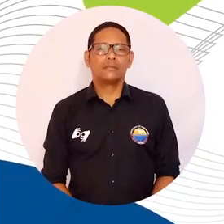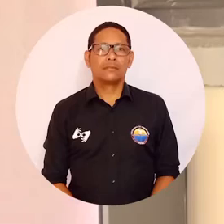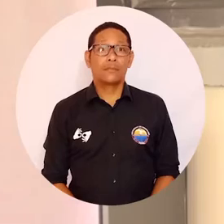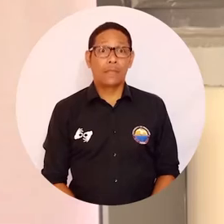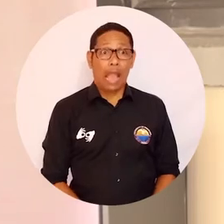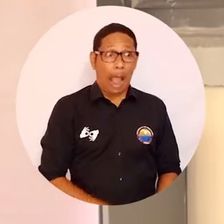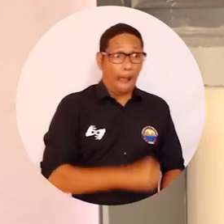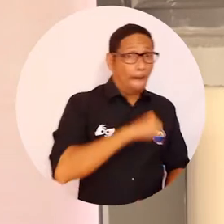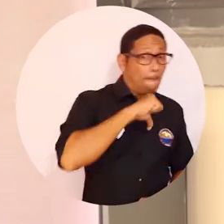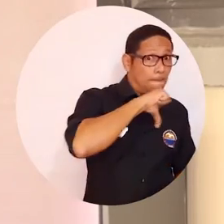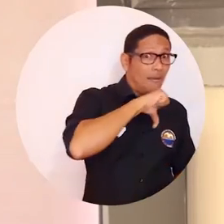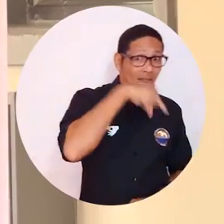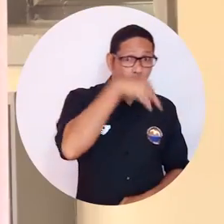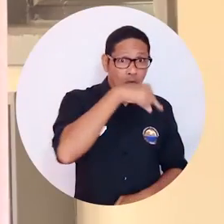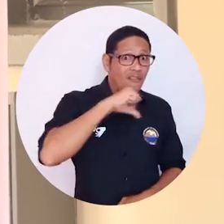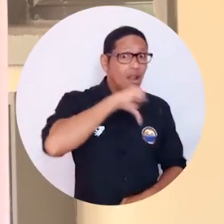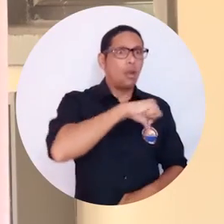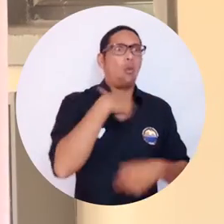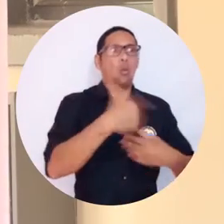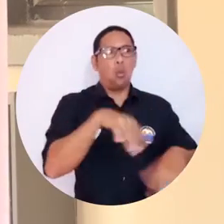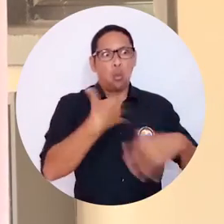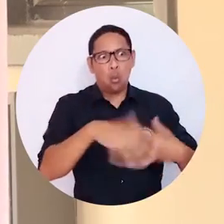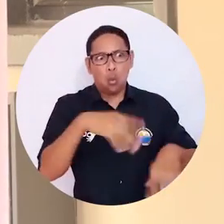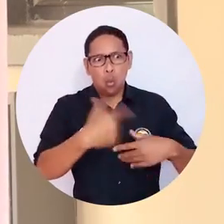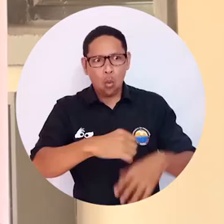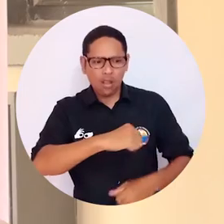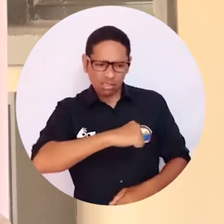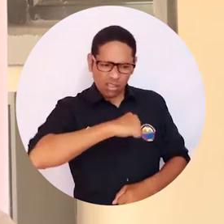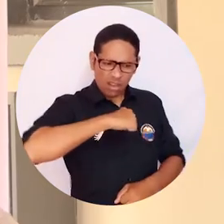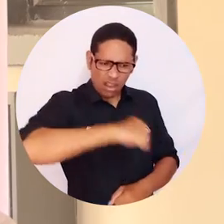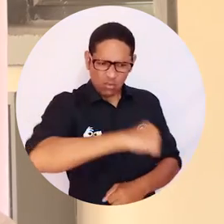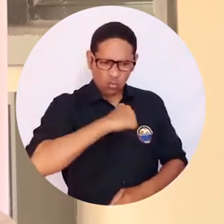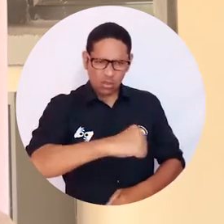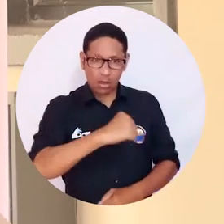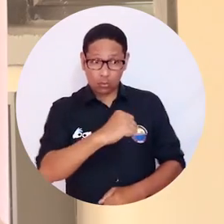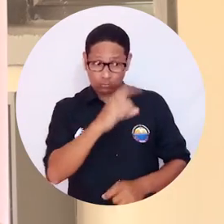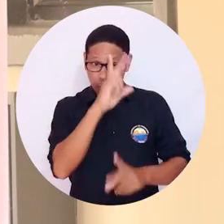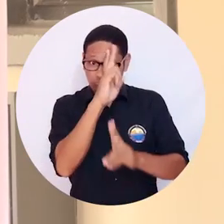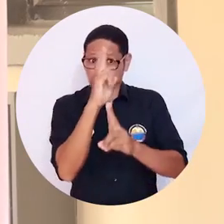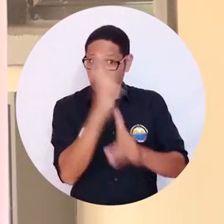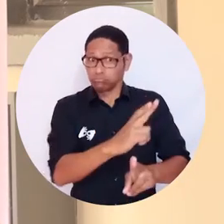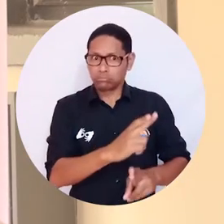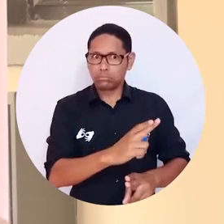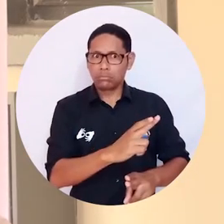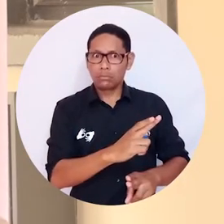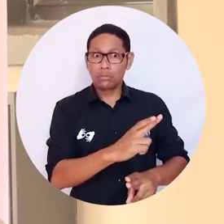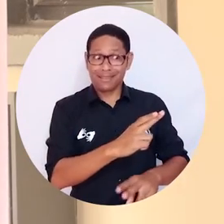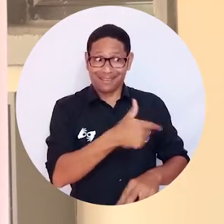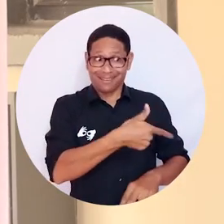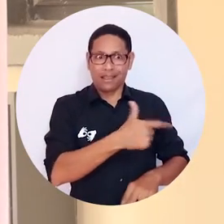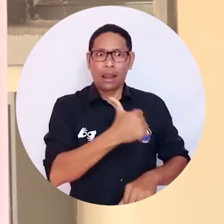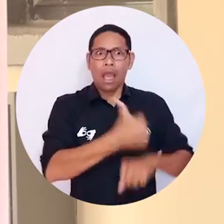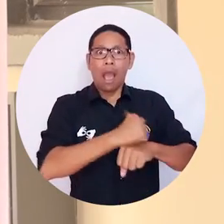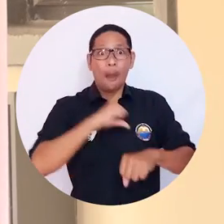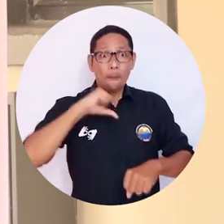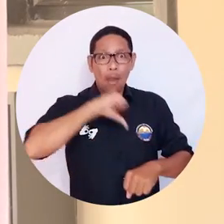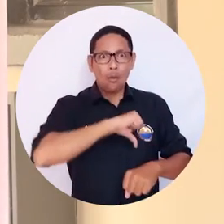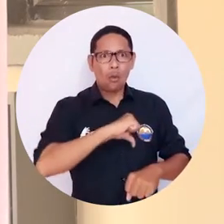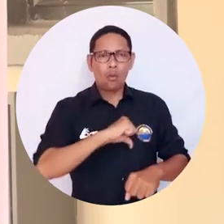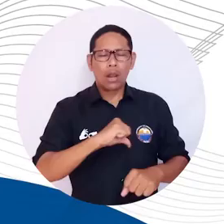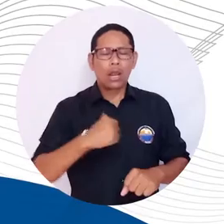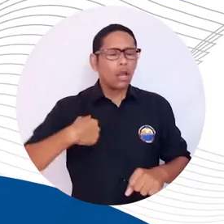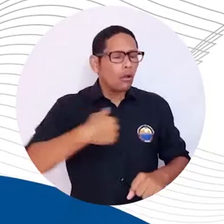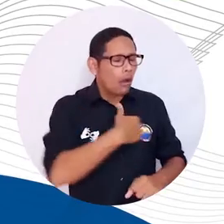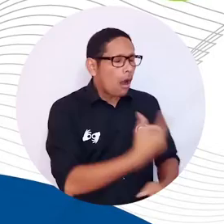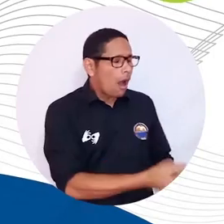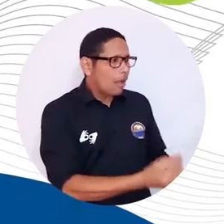Pablo Vera, trabajador incansable por las reivindicaciones de los derechos, por llenarnos de esperanza de que sí se